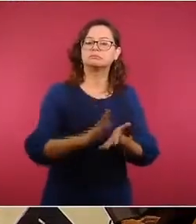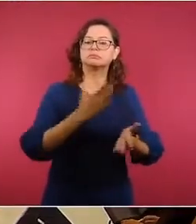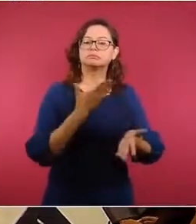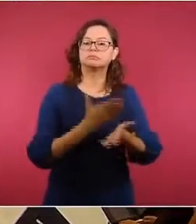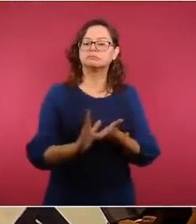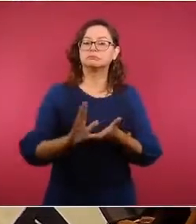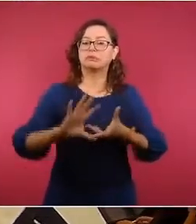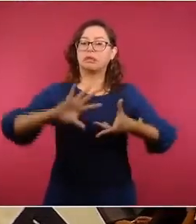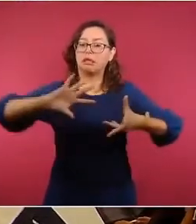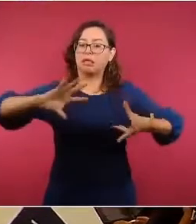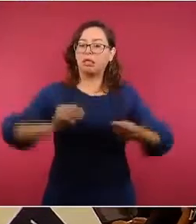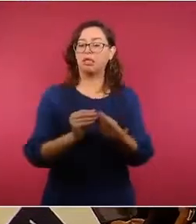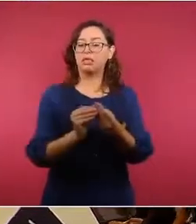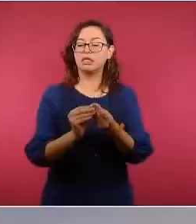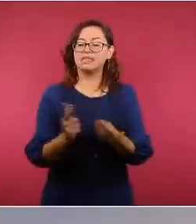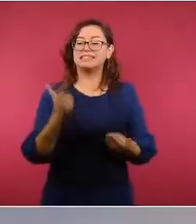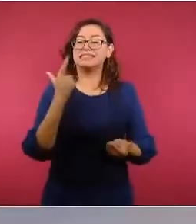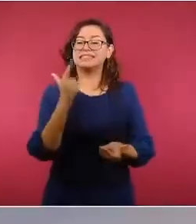7,000 millones de pesos.